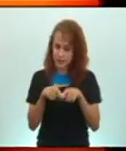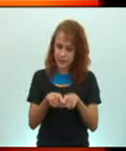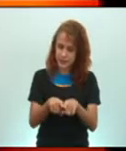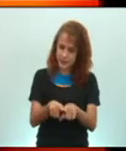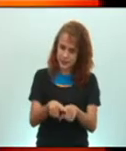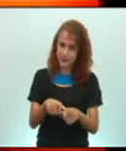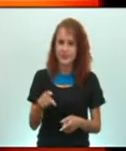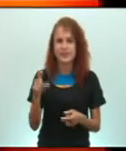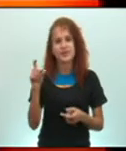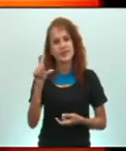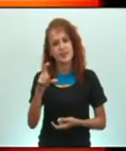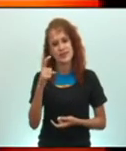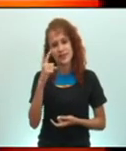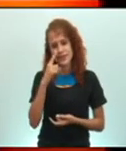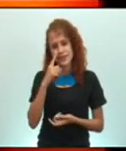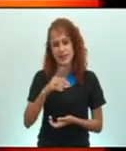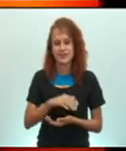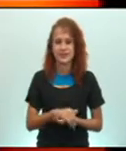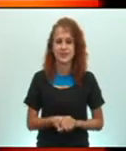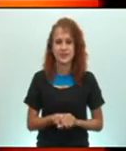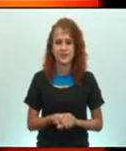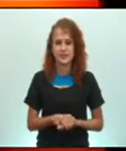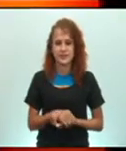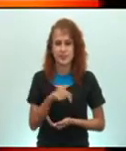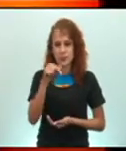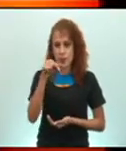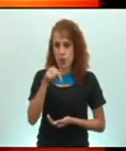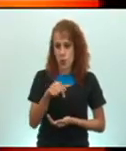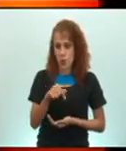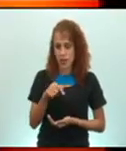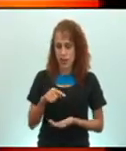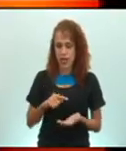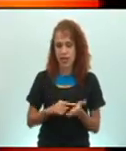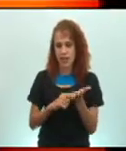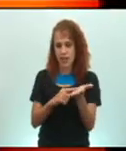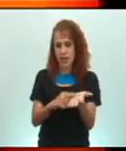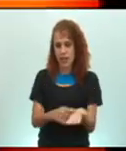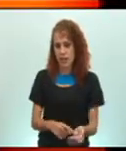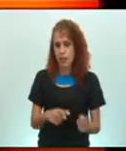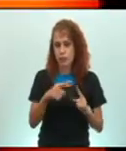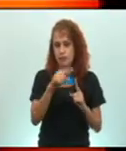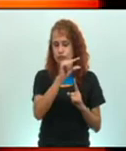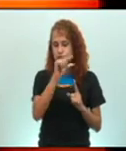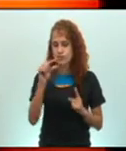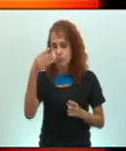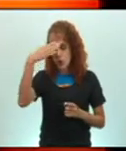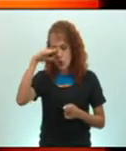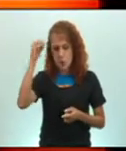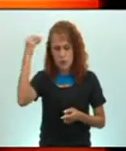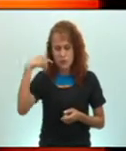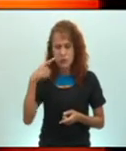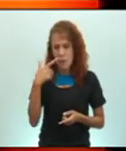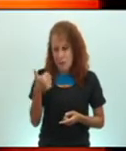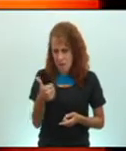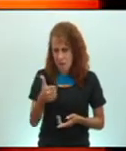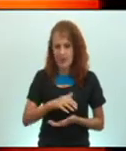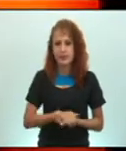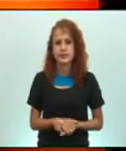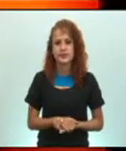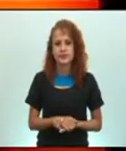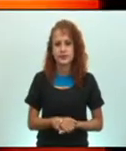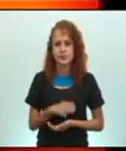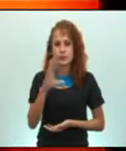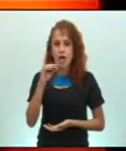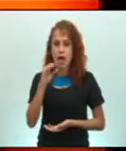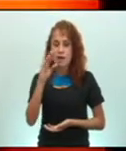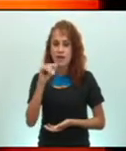que dedicamos a las ciencias naturales. Hoy les proponemos un tema que los cubanos conocemos muy bien.